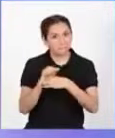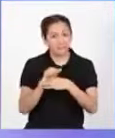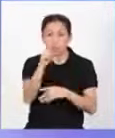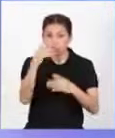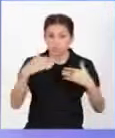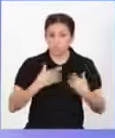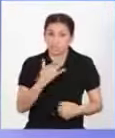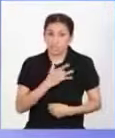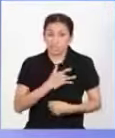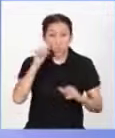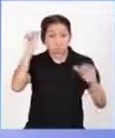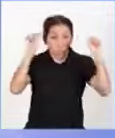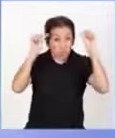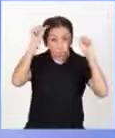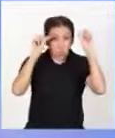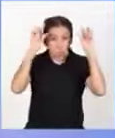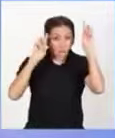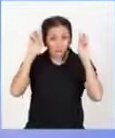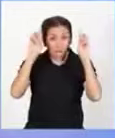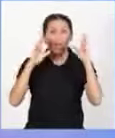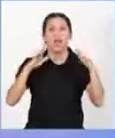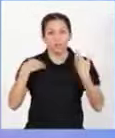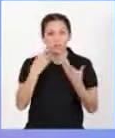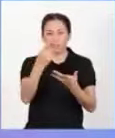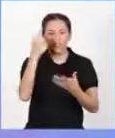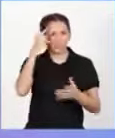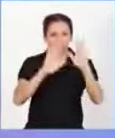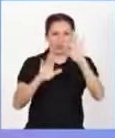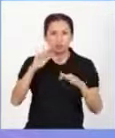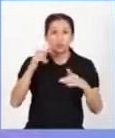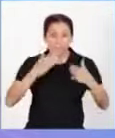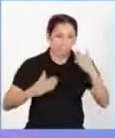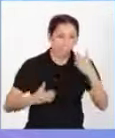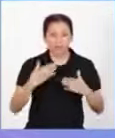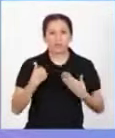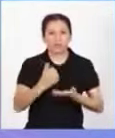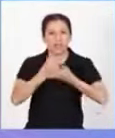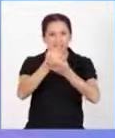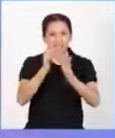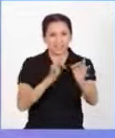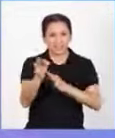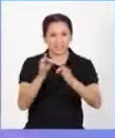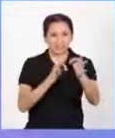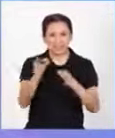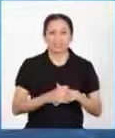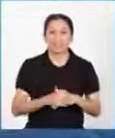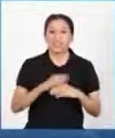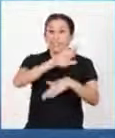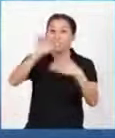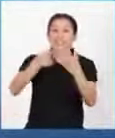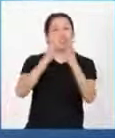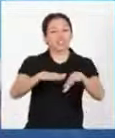práctica. Y si tienen dudas, no se olviden de que Macabot lo explica.